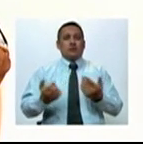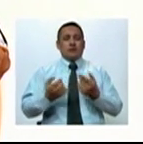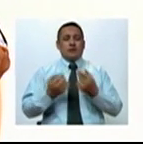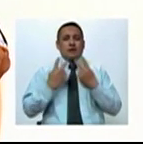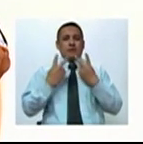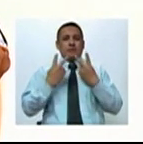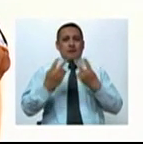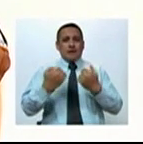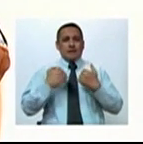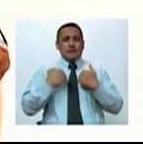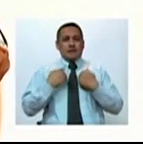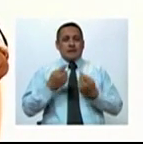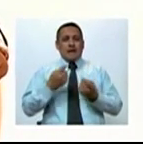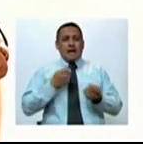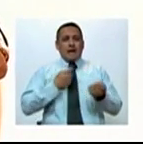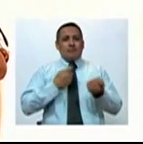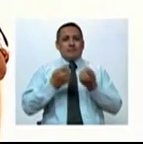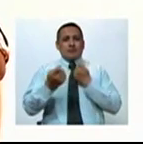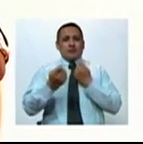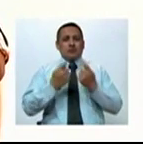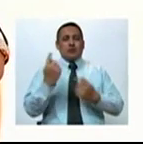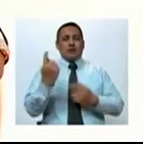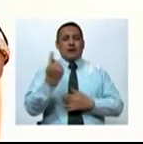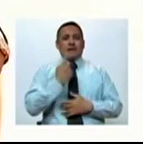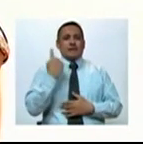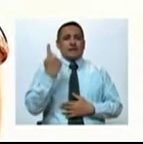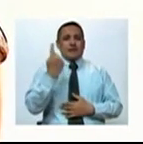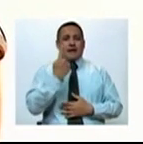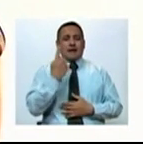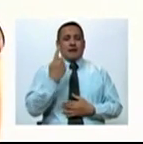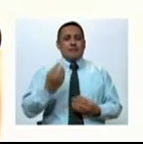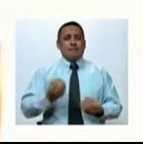tiene la administración tributaria para